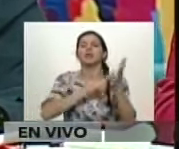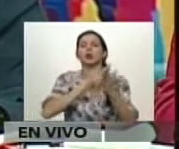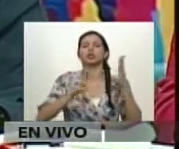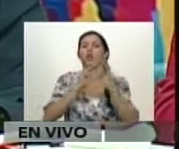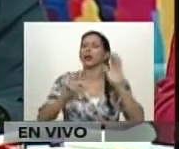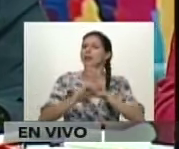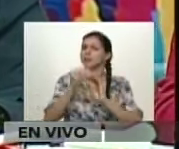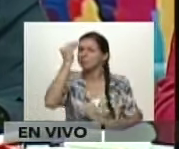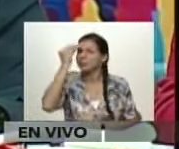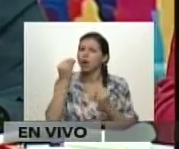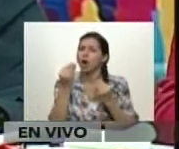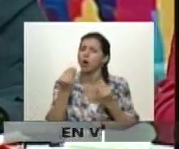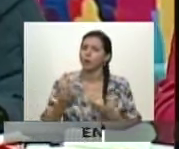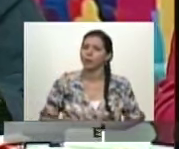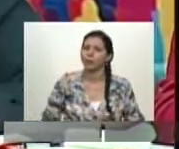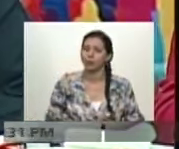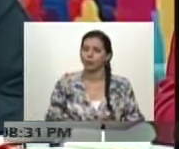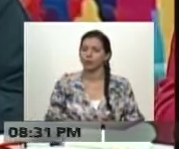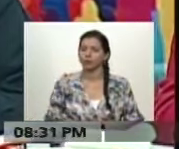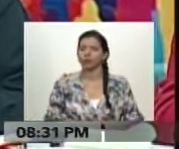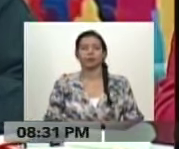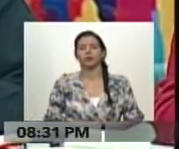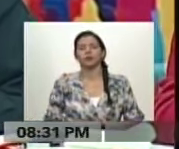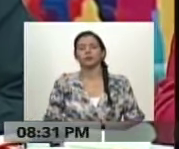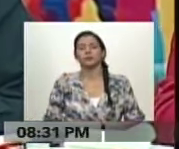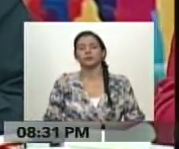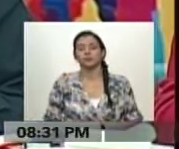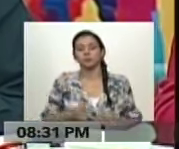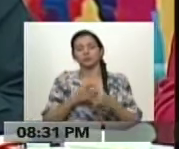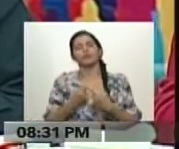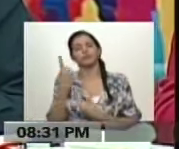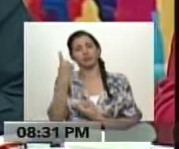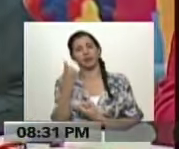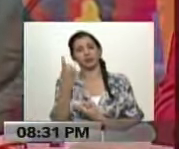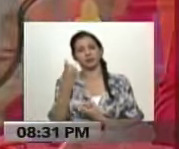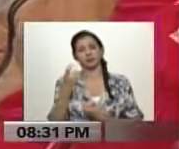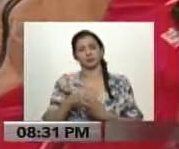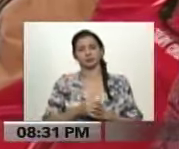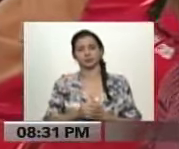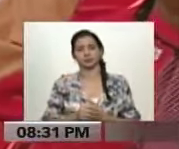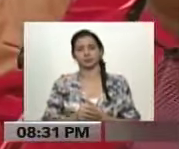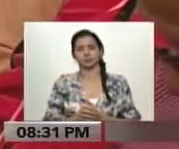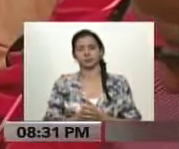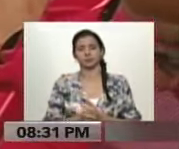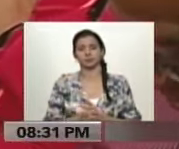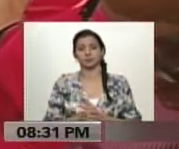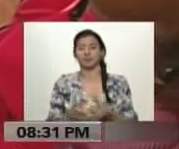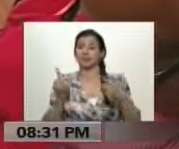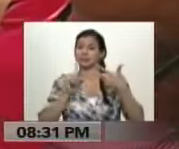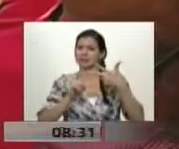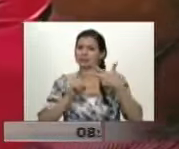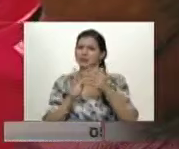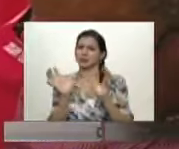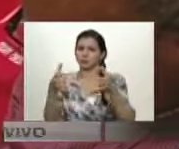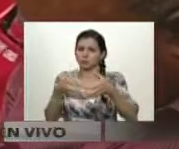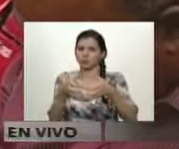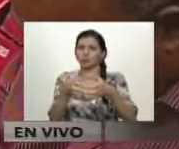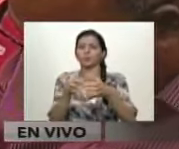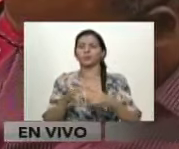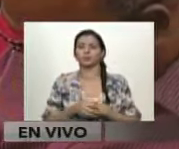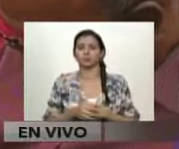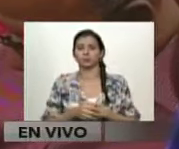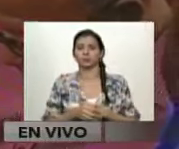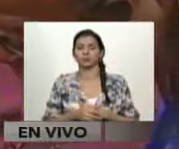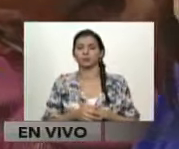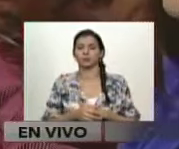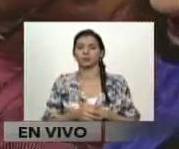¿Ah? Así que hace falta que este tercer frente, en